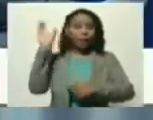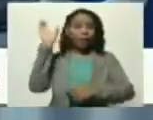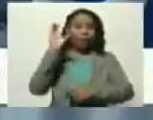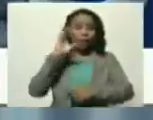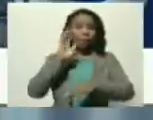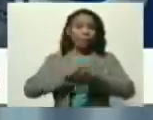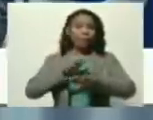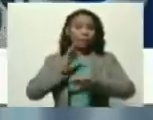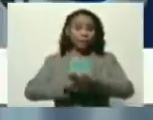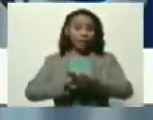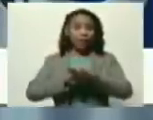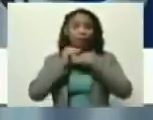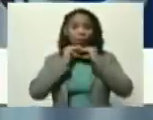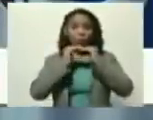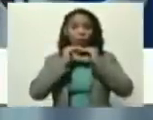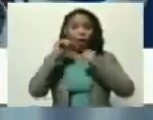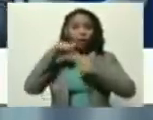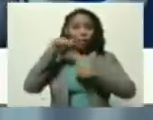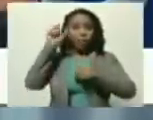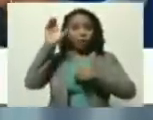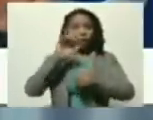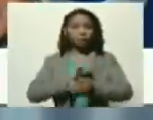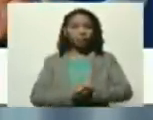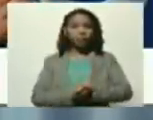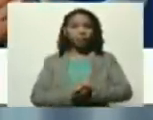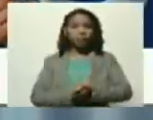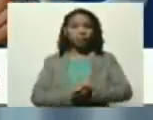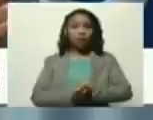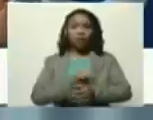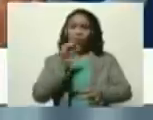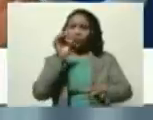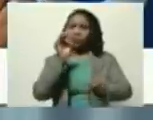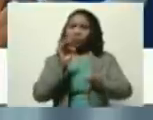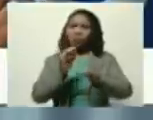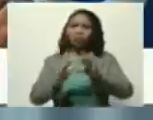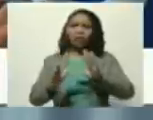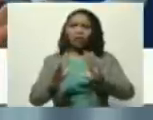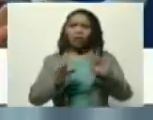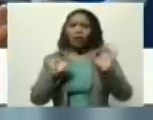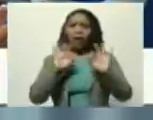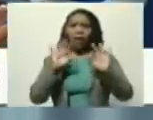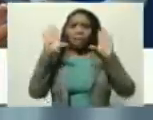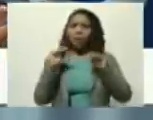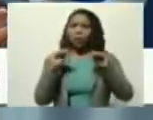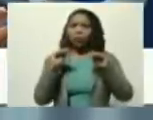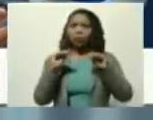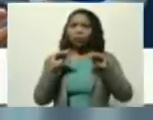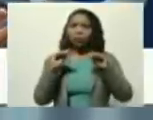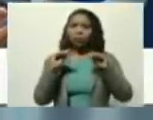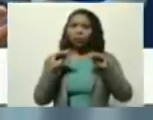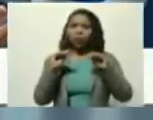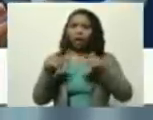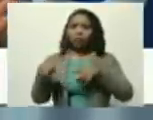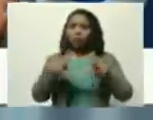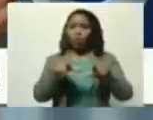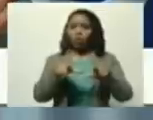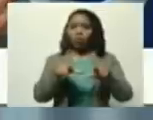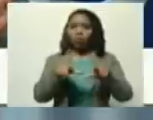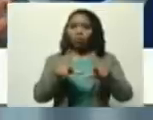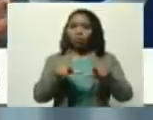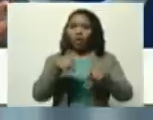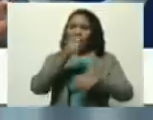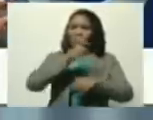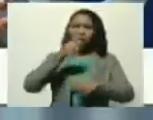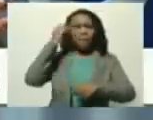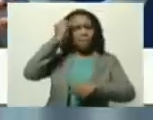ha pasado en el occidente del país. Que de pronto, de la nada, se va la luz en el sector y la gente